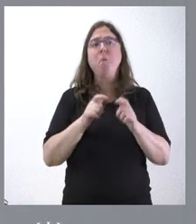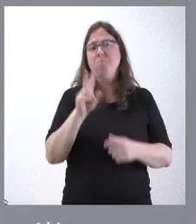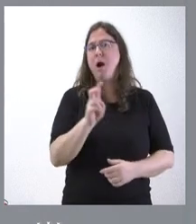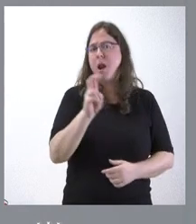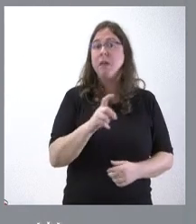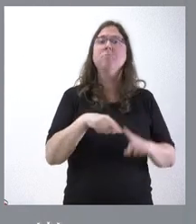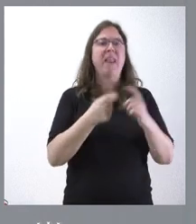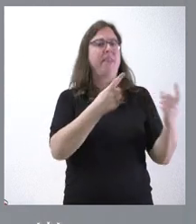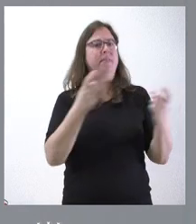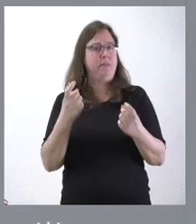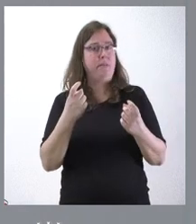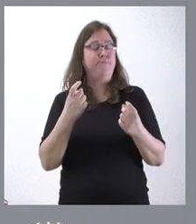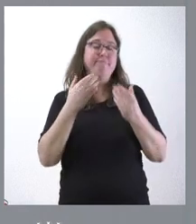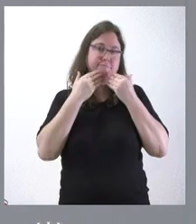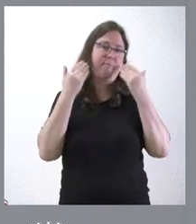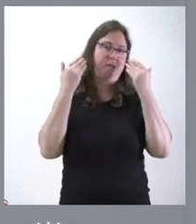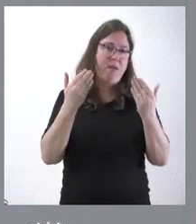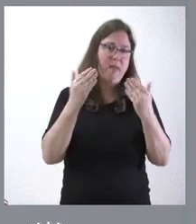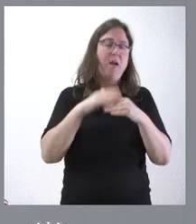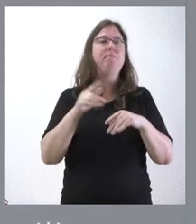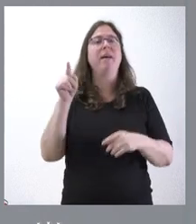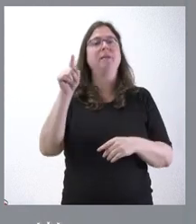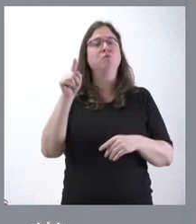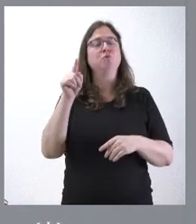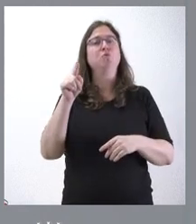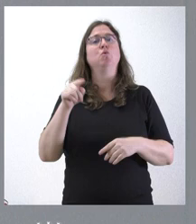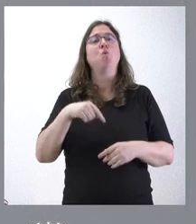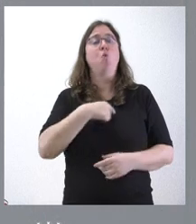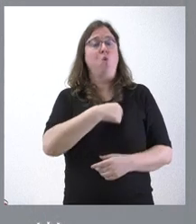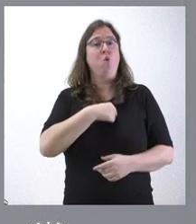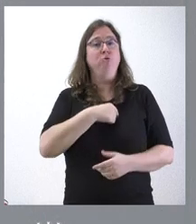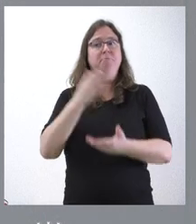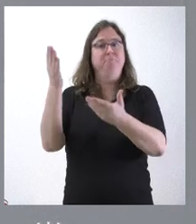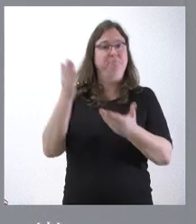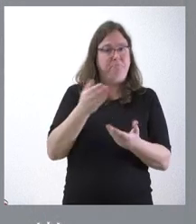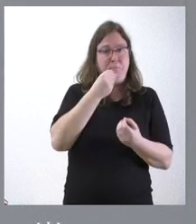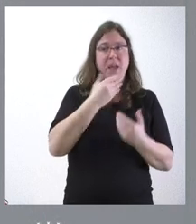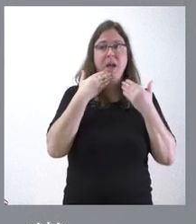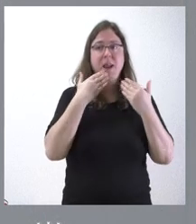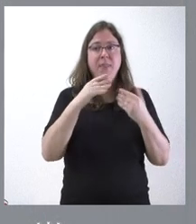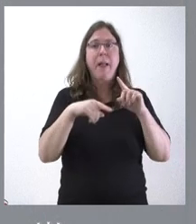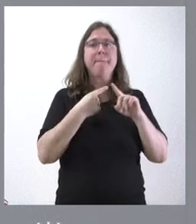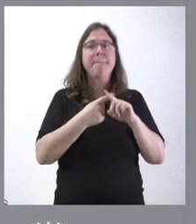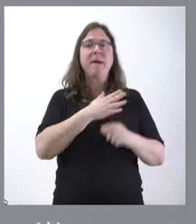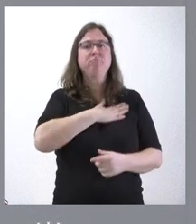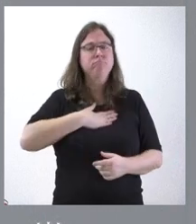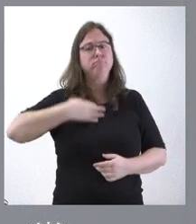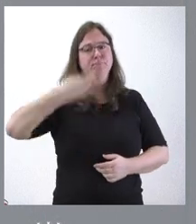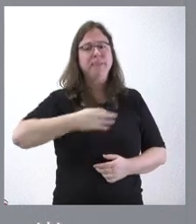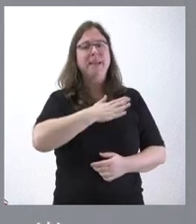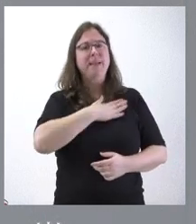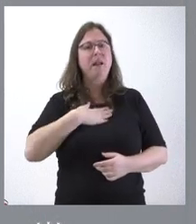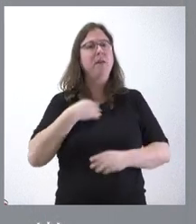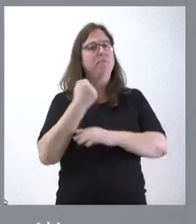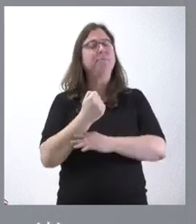necesaria agradecemos al comisario europeo que nos haya recibido que haya tenido esa consideración hacia Castilla